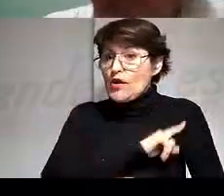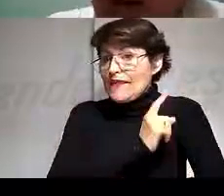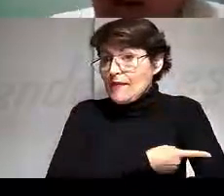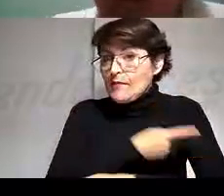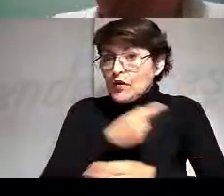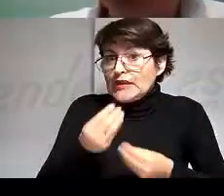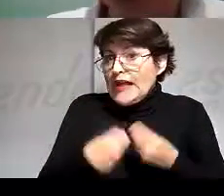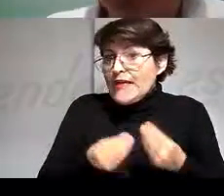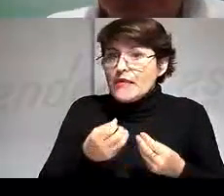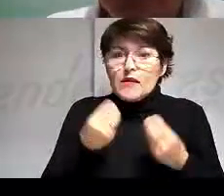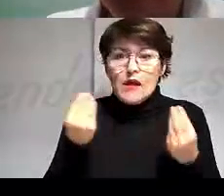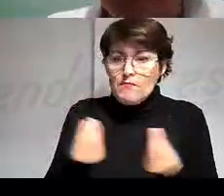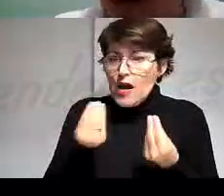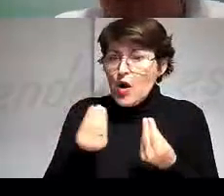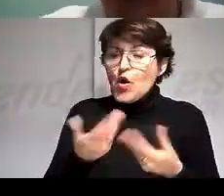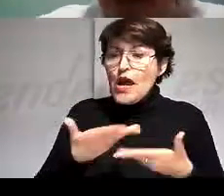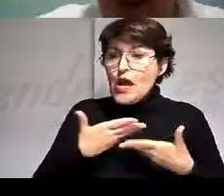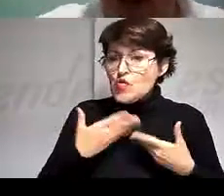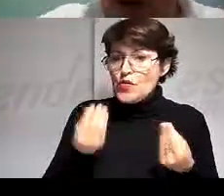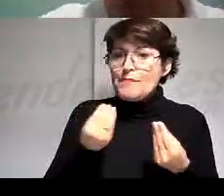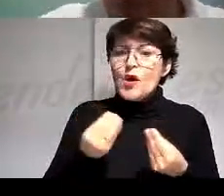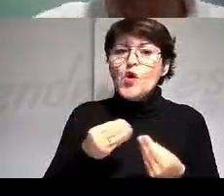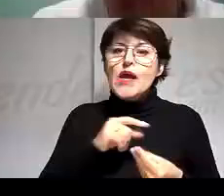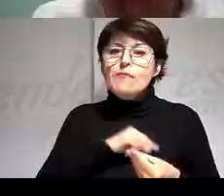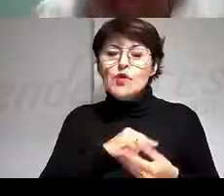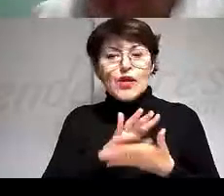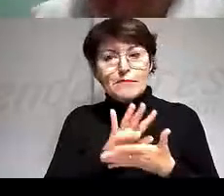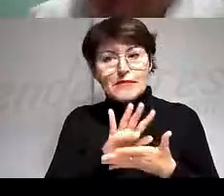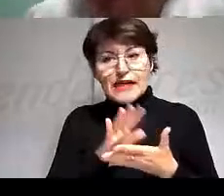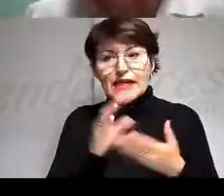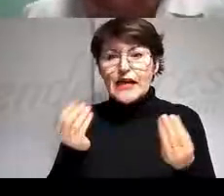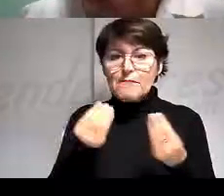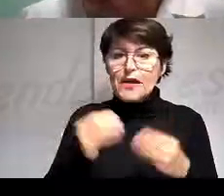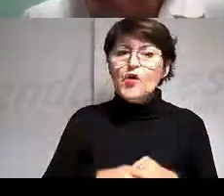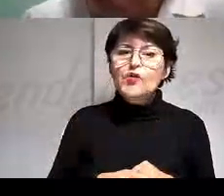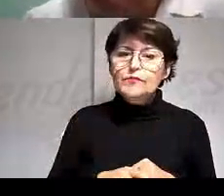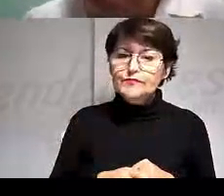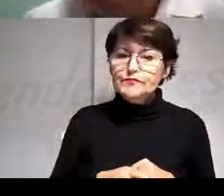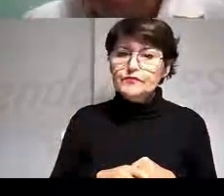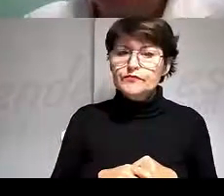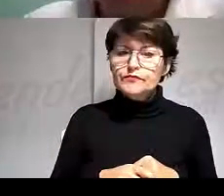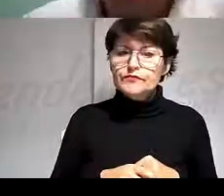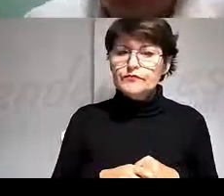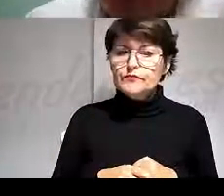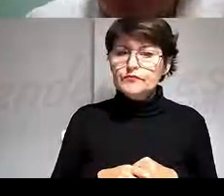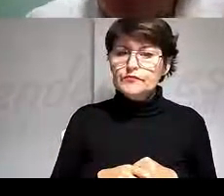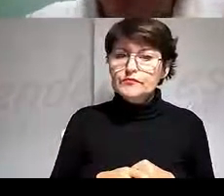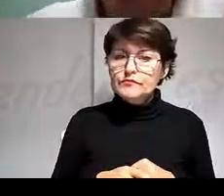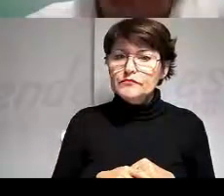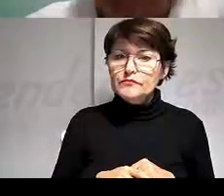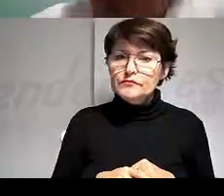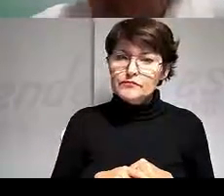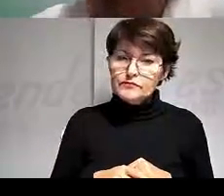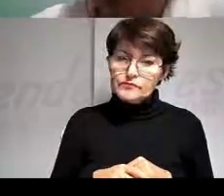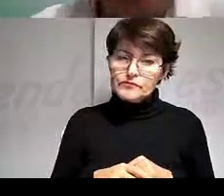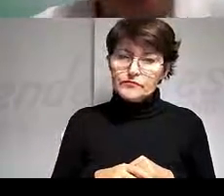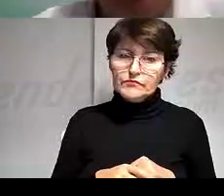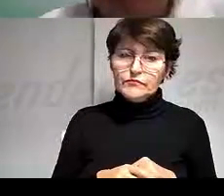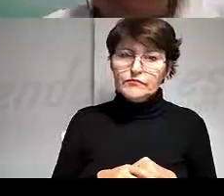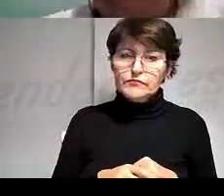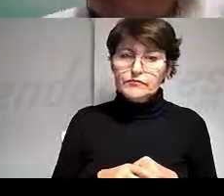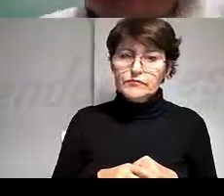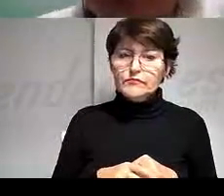emocionalmente tranquilos, aparte de que con las endorfinas vamos a sentir bien, vamos a sentir aquel placer indescriptible. Bueno, pues con la